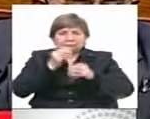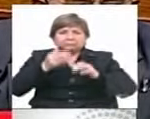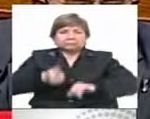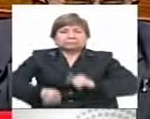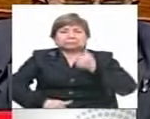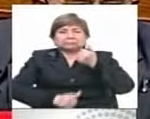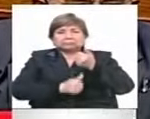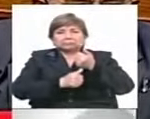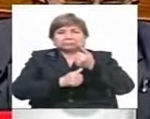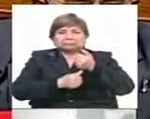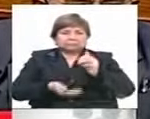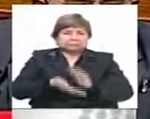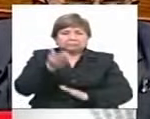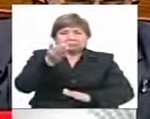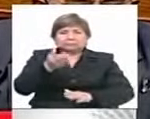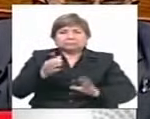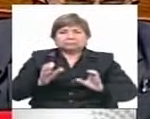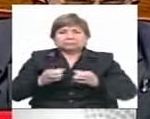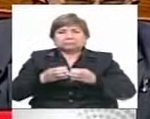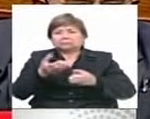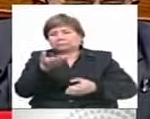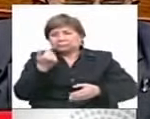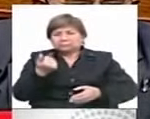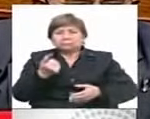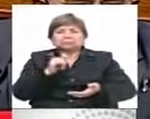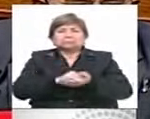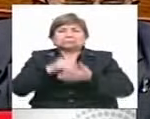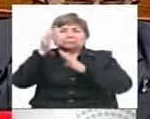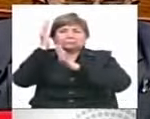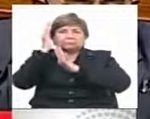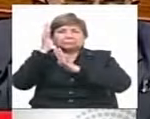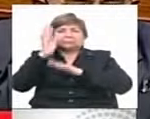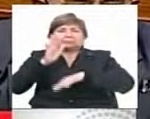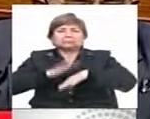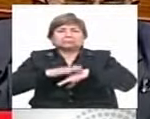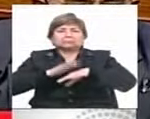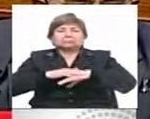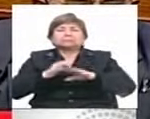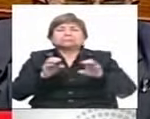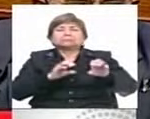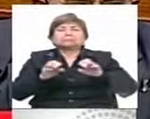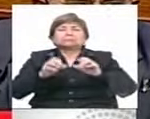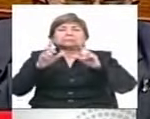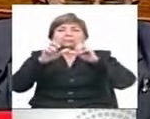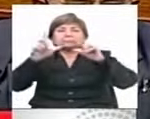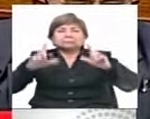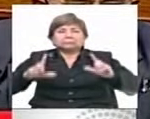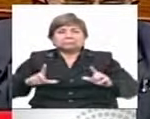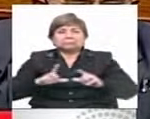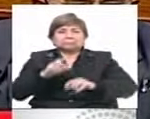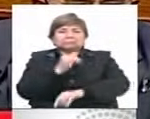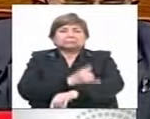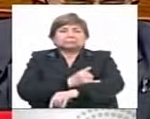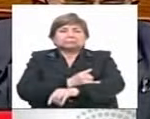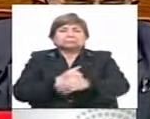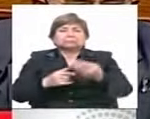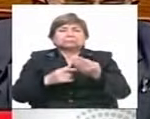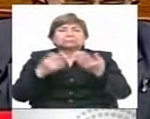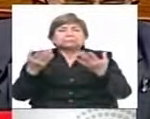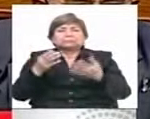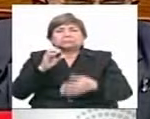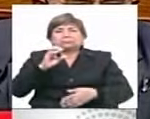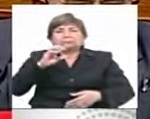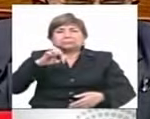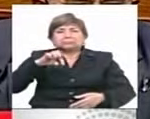subalterno vaya, cuando el Congreso lo convoca, a exponer sobre el procedimiento, el licenciamiento de los institutos tecnológicos y los CEPROS?